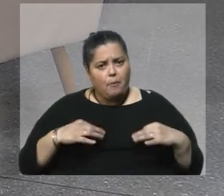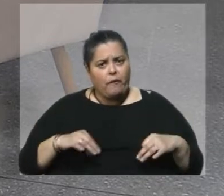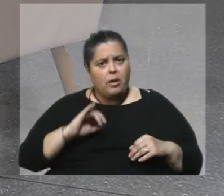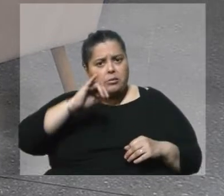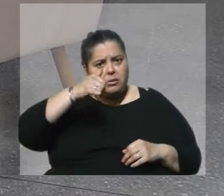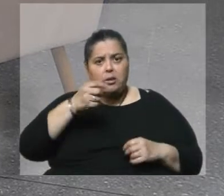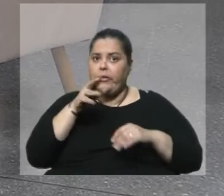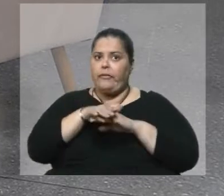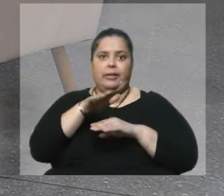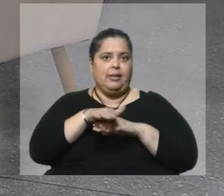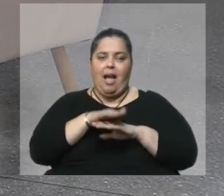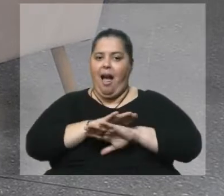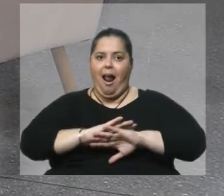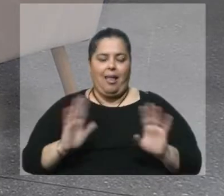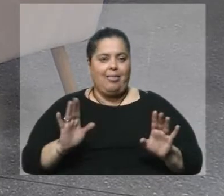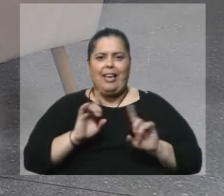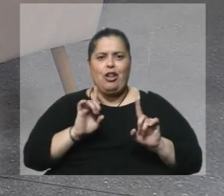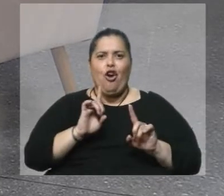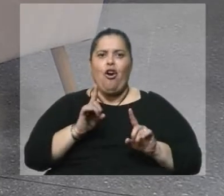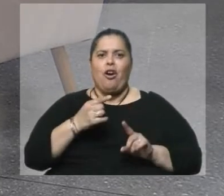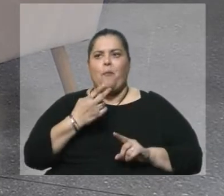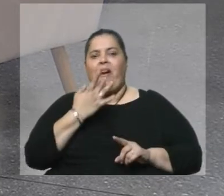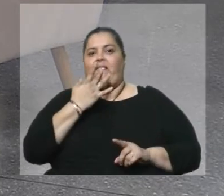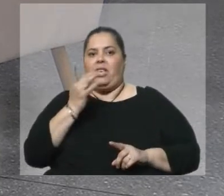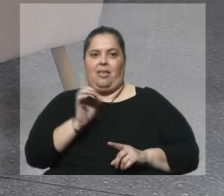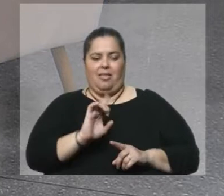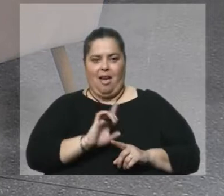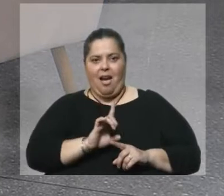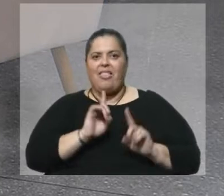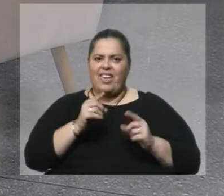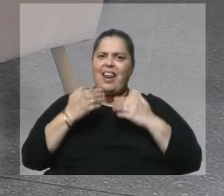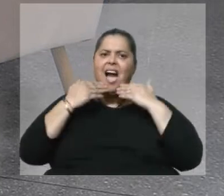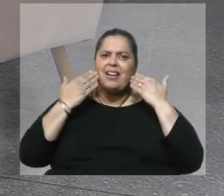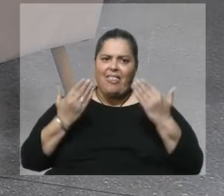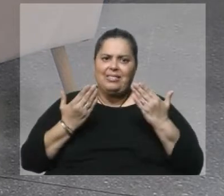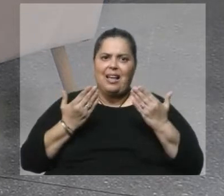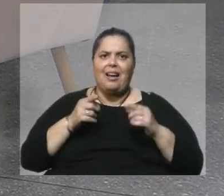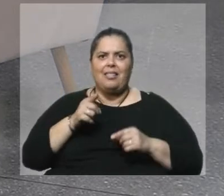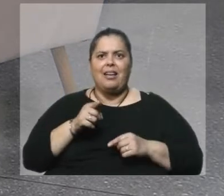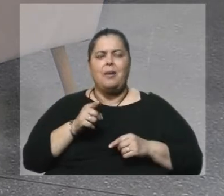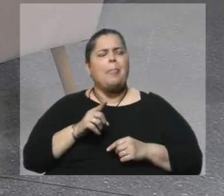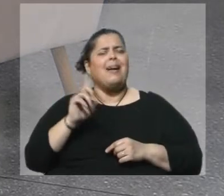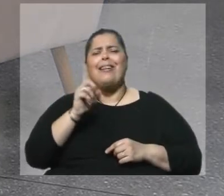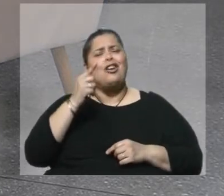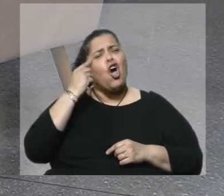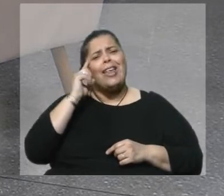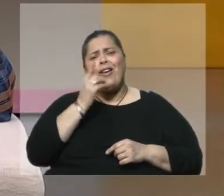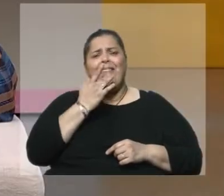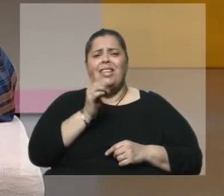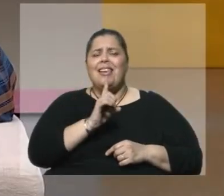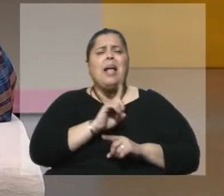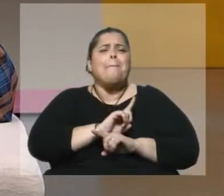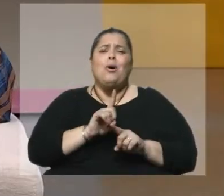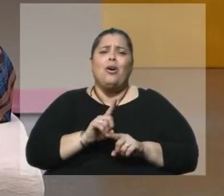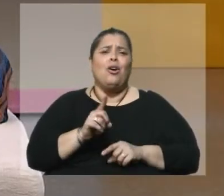habría que felicitarte y no te tendrían que envidiar, te tendrían que agradecer porque eso. Creo en la envidia y tampoco he hecho tanto dinero. Ojalá hubiera